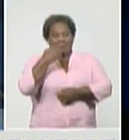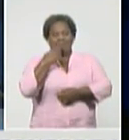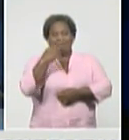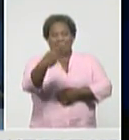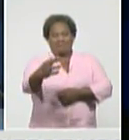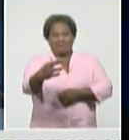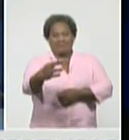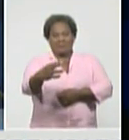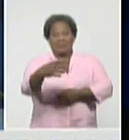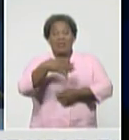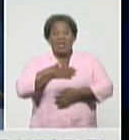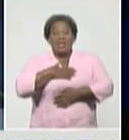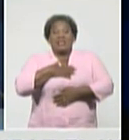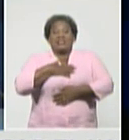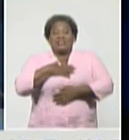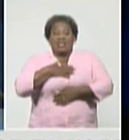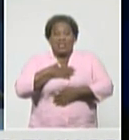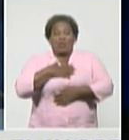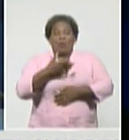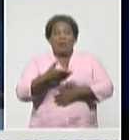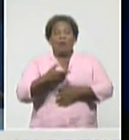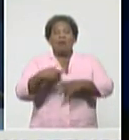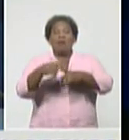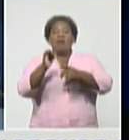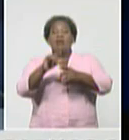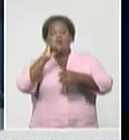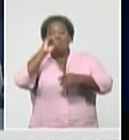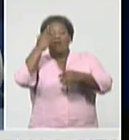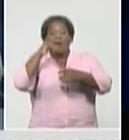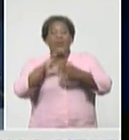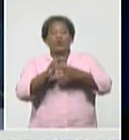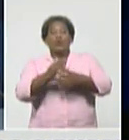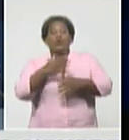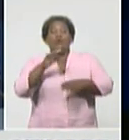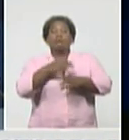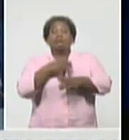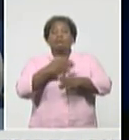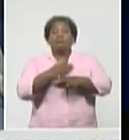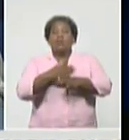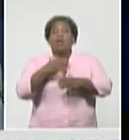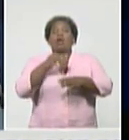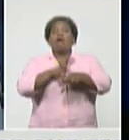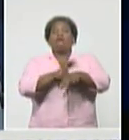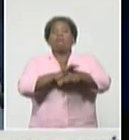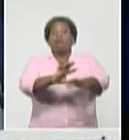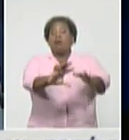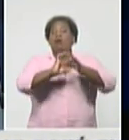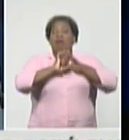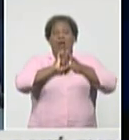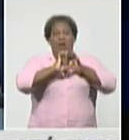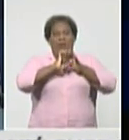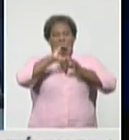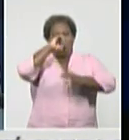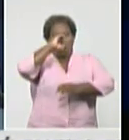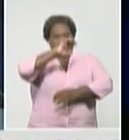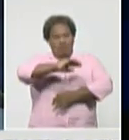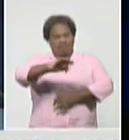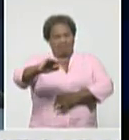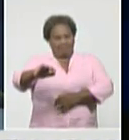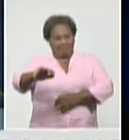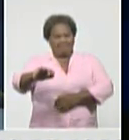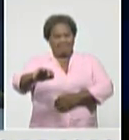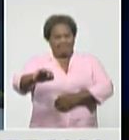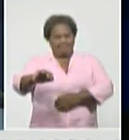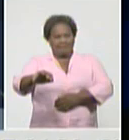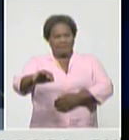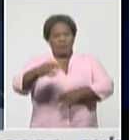síndrome inflamatorio multisistémico es una enfermedad grave en los niños que se